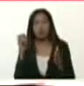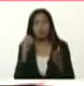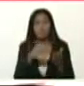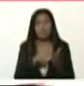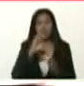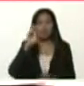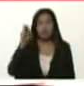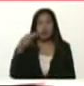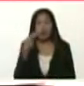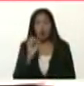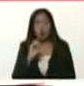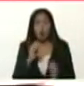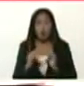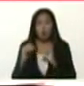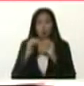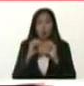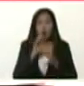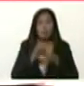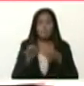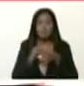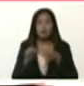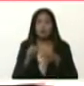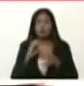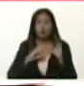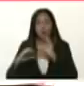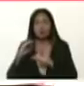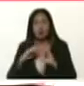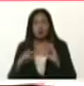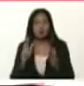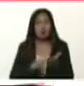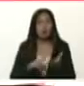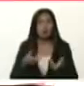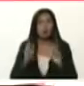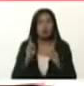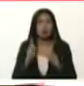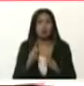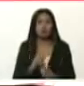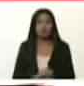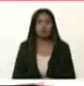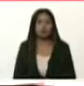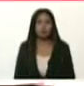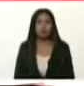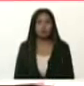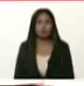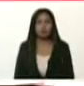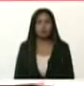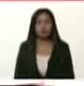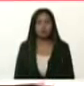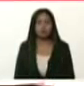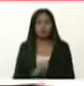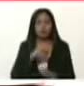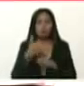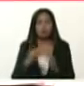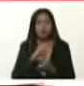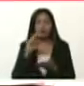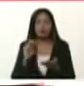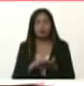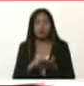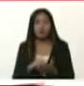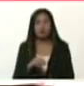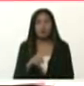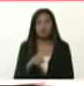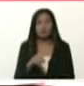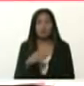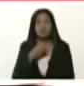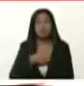4.750.000 euros, o su equivalente en petro, para telecomunicaciones. Aprobado, queridos compañeros. En el Plan Nacional